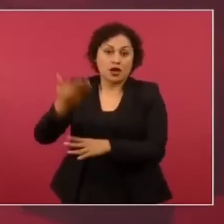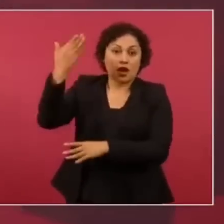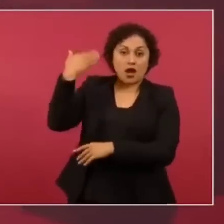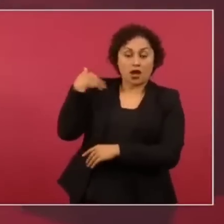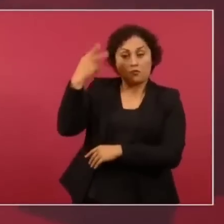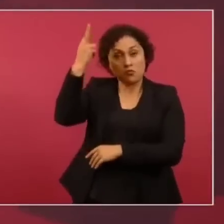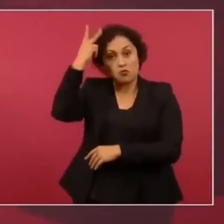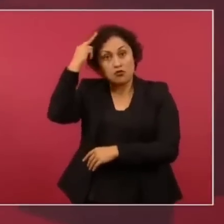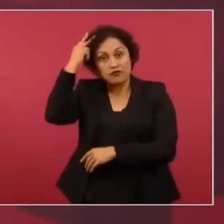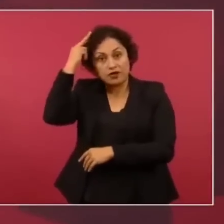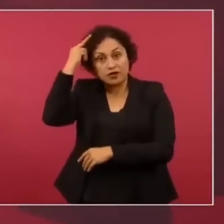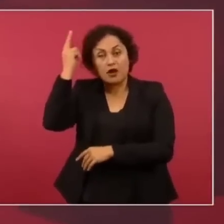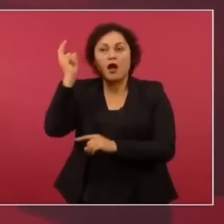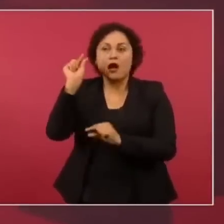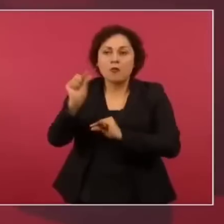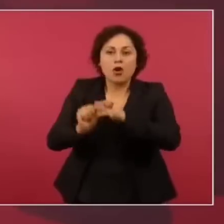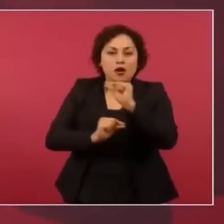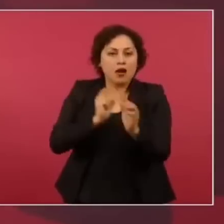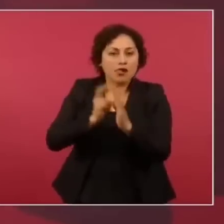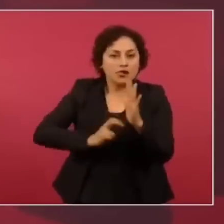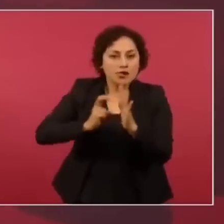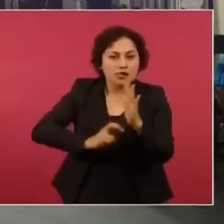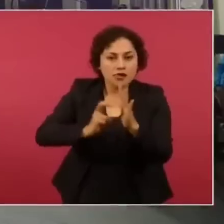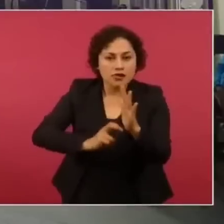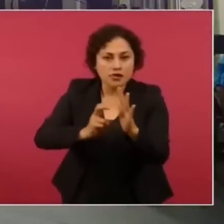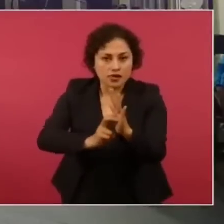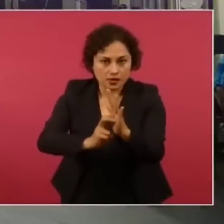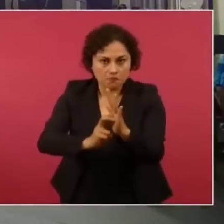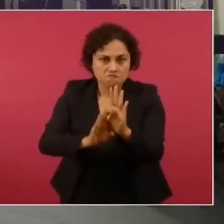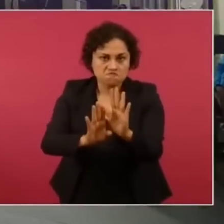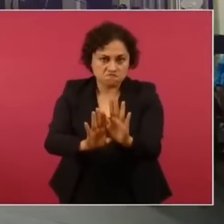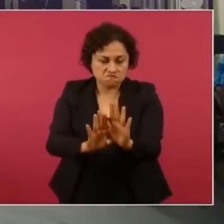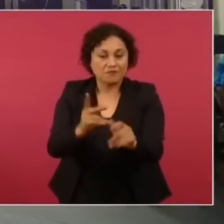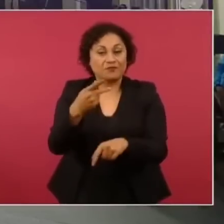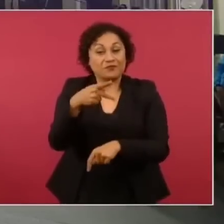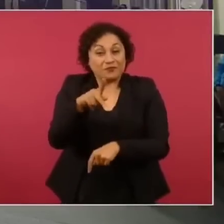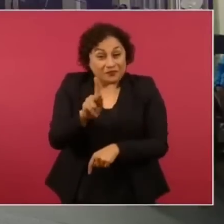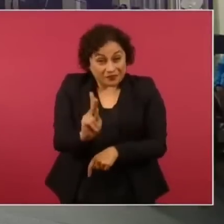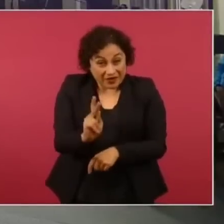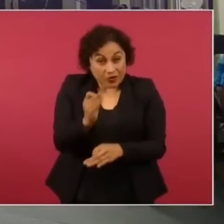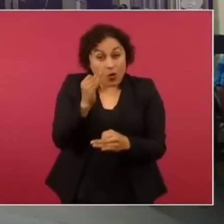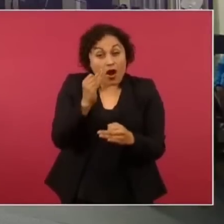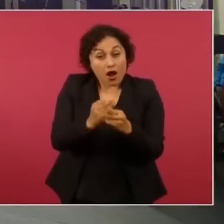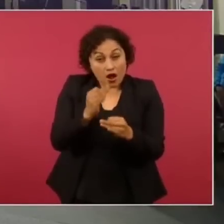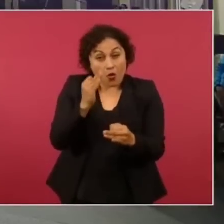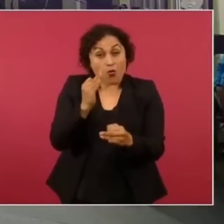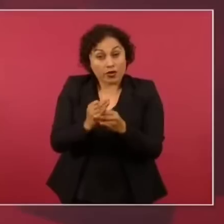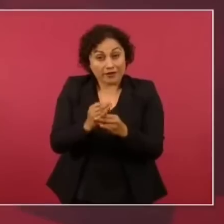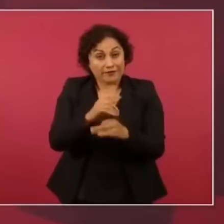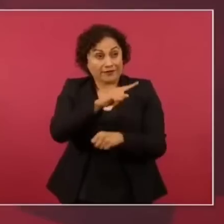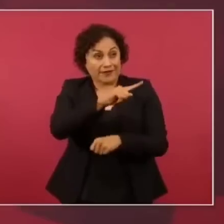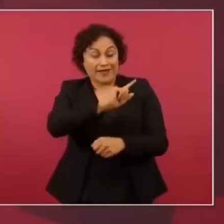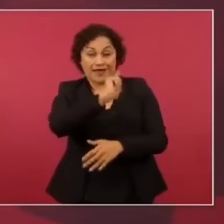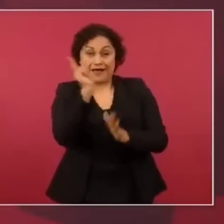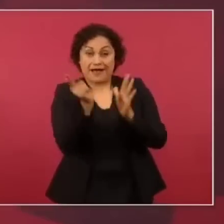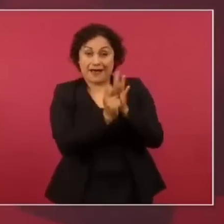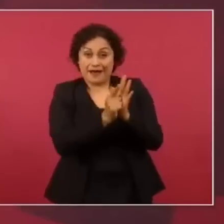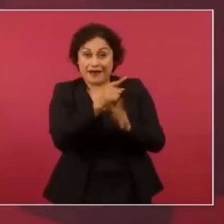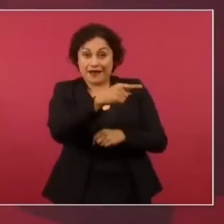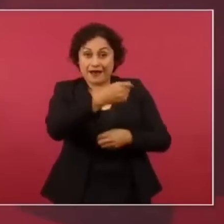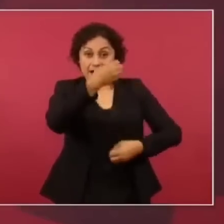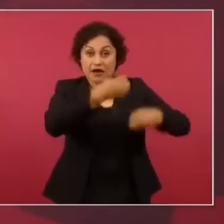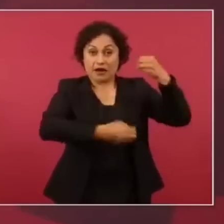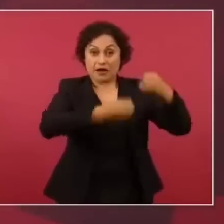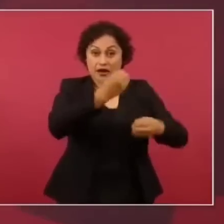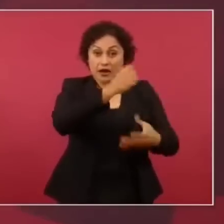no, sí es retroactiva. Pero aquí en este caso se convino en el Congreso que expresamente no se